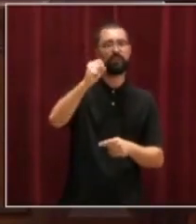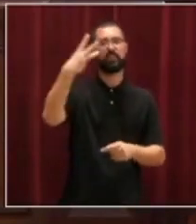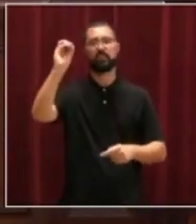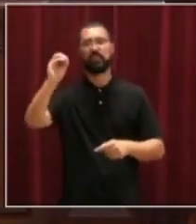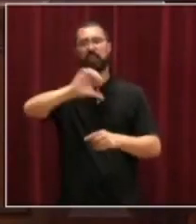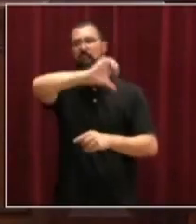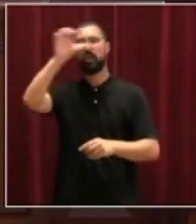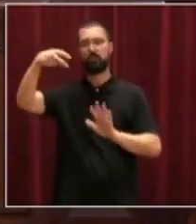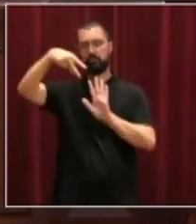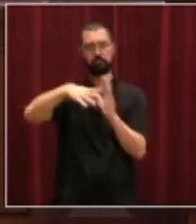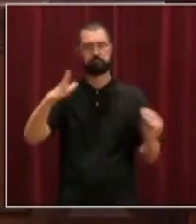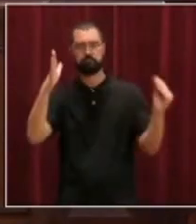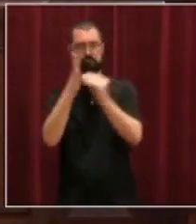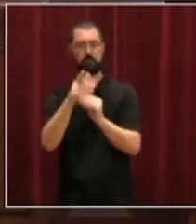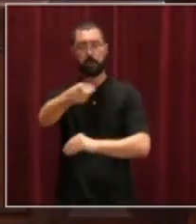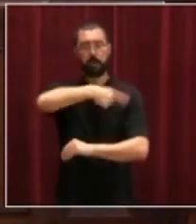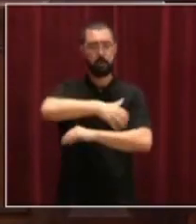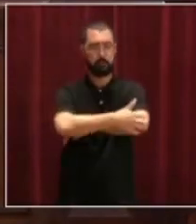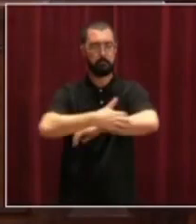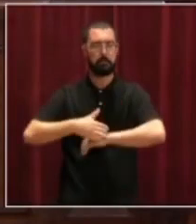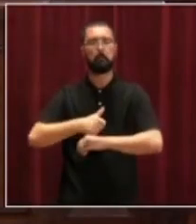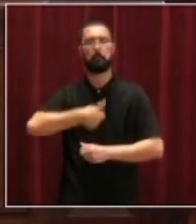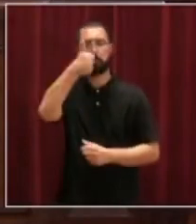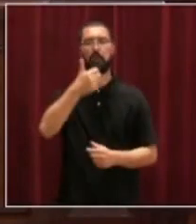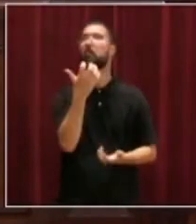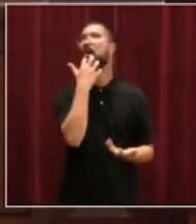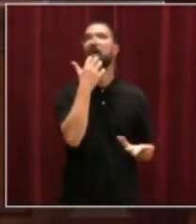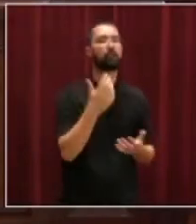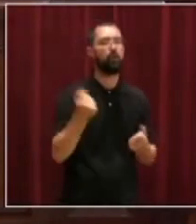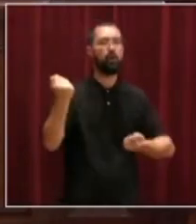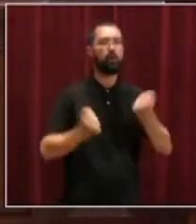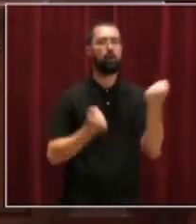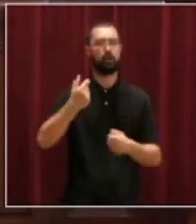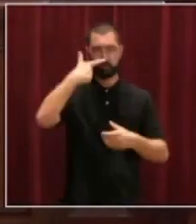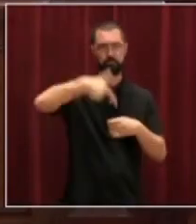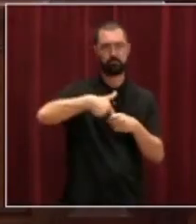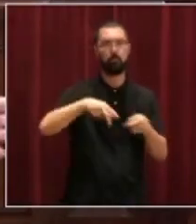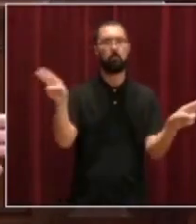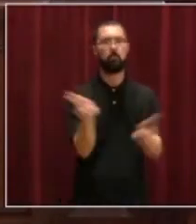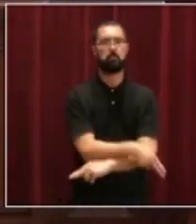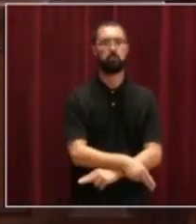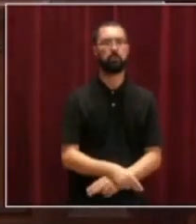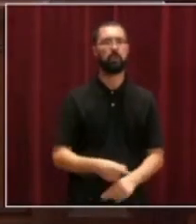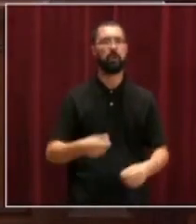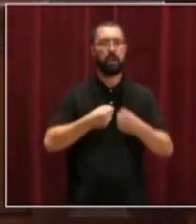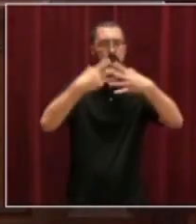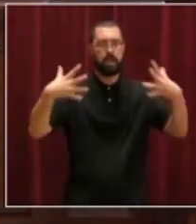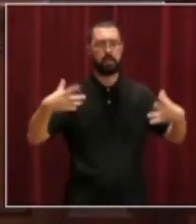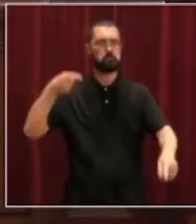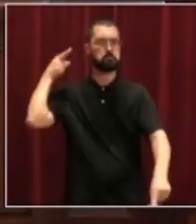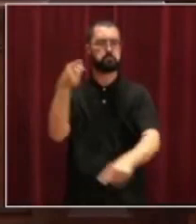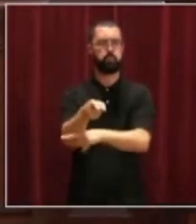permitiremos por poner un ejemplo quieren prohibir los coches de combustión e imponer el coche eléctrico